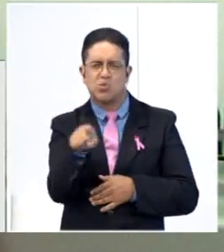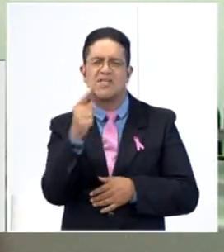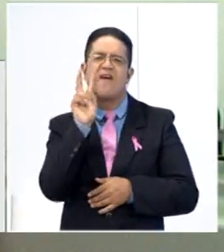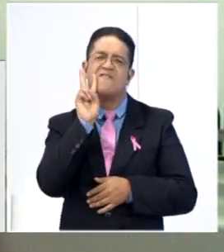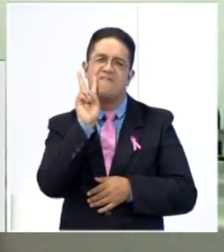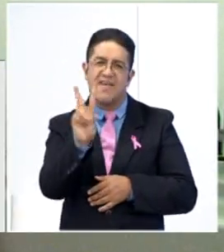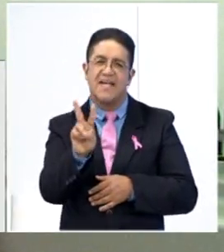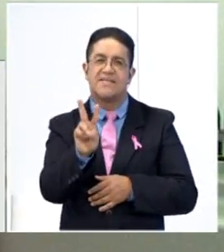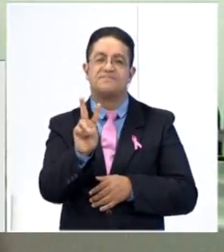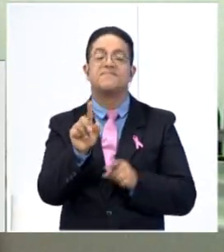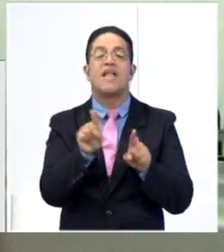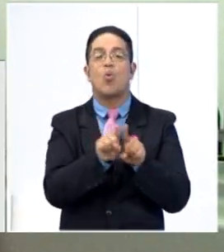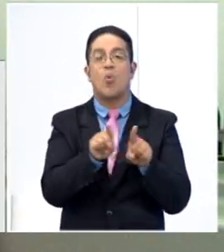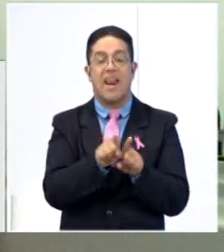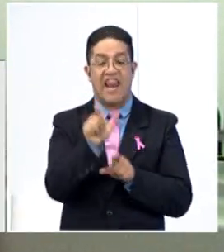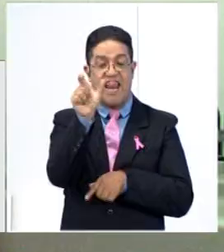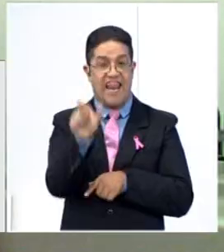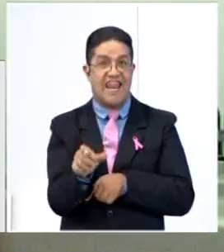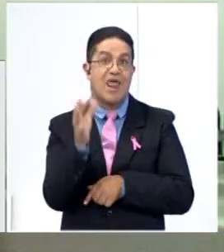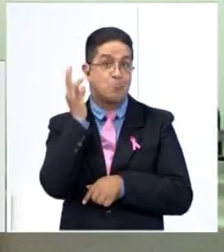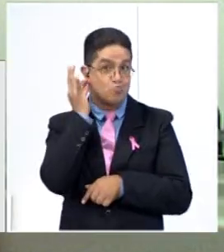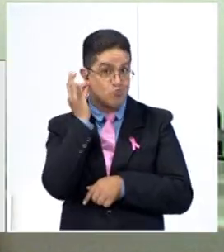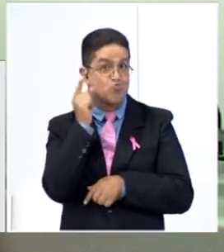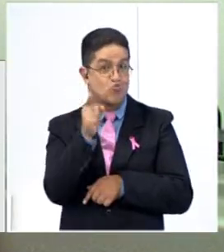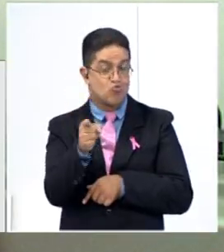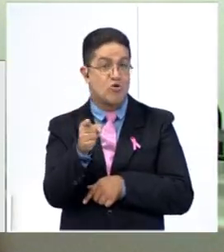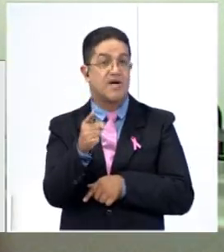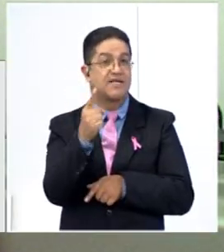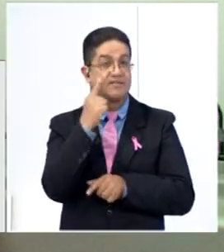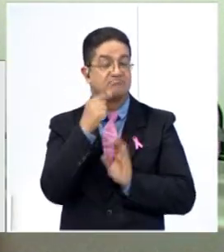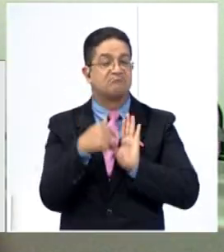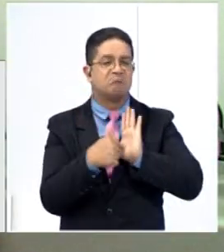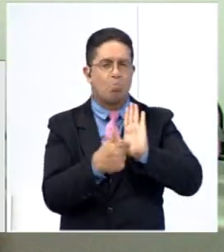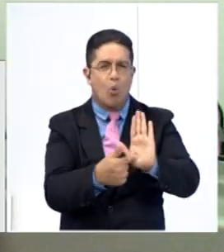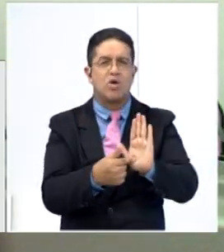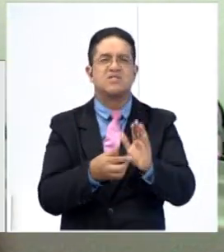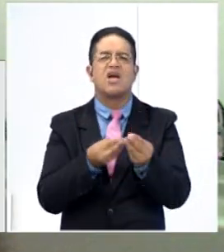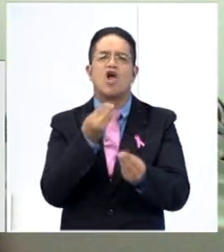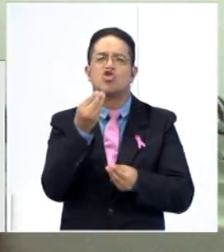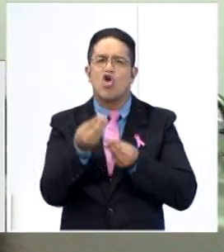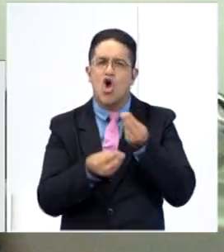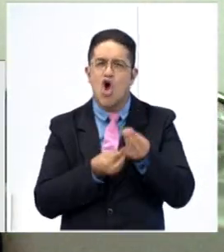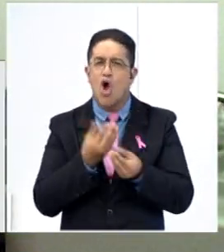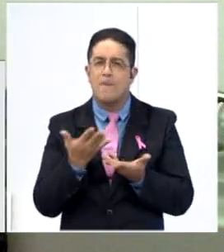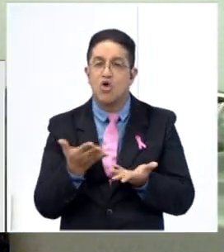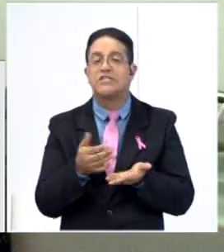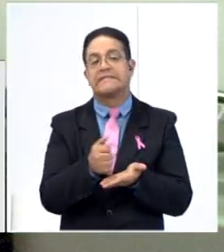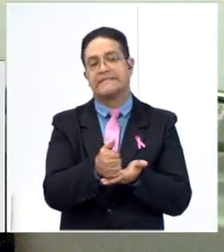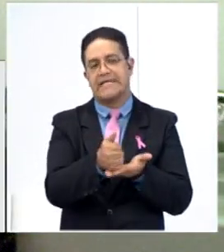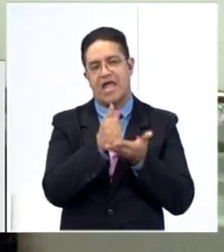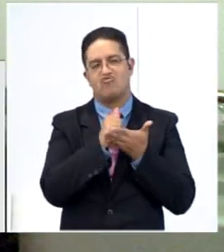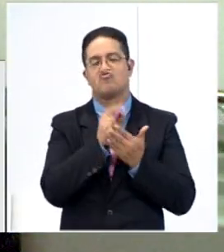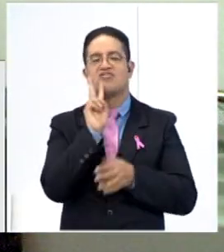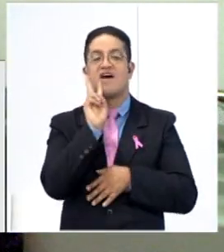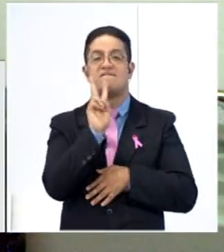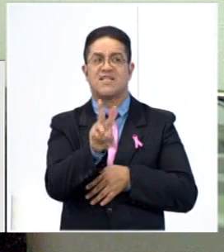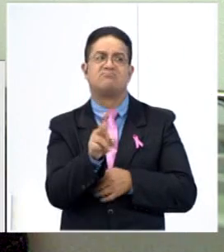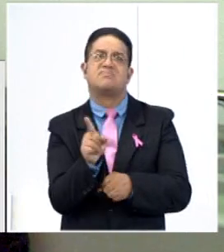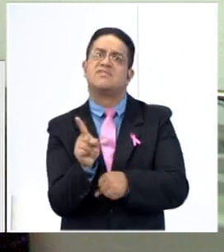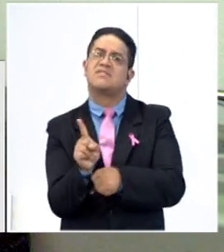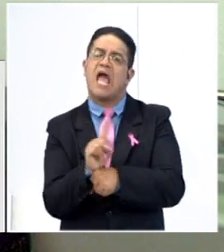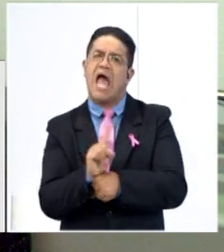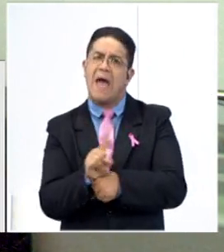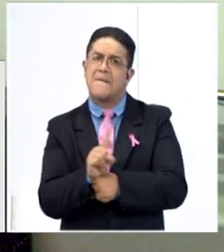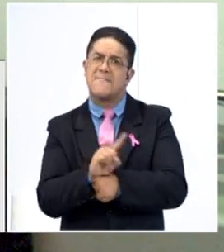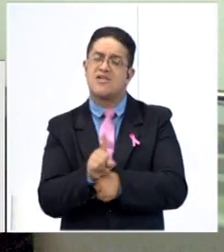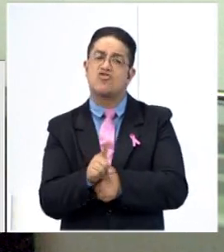así como la paciente que está el día de hoy bien mostrándonos este proceso, nos ayuda a ver la rapidez y la eficacia